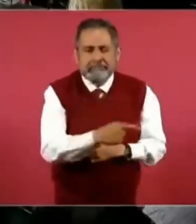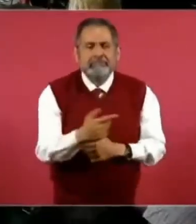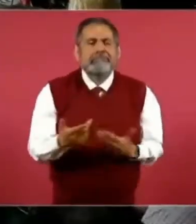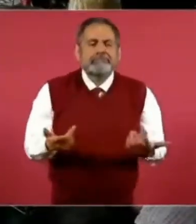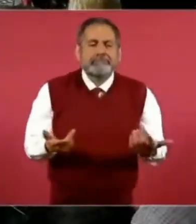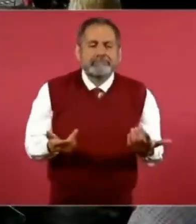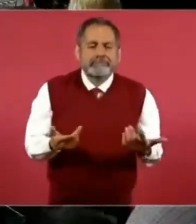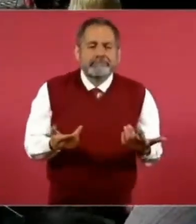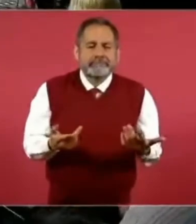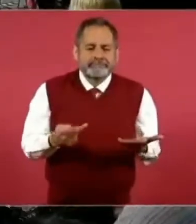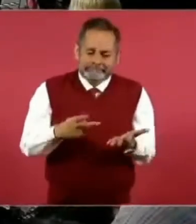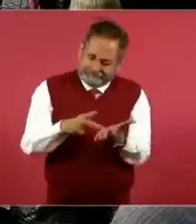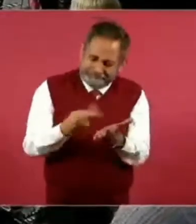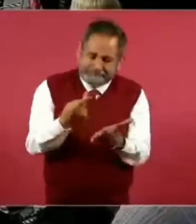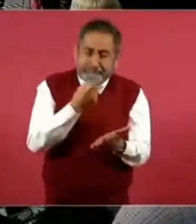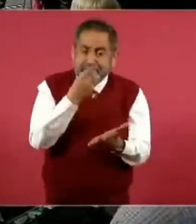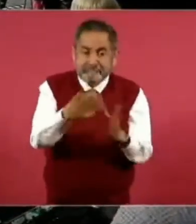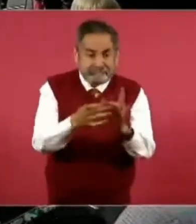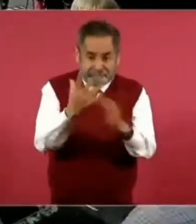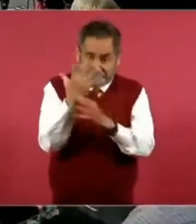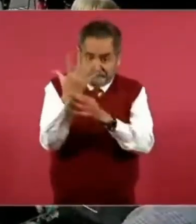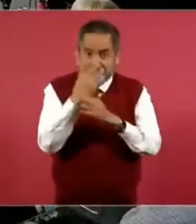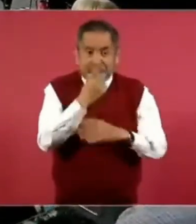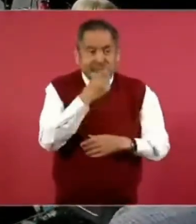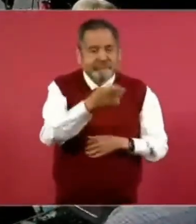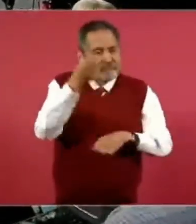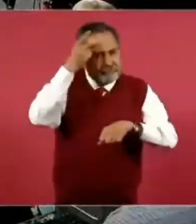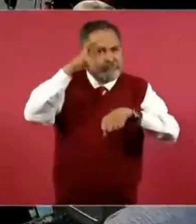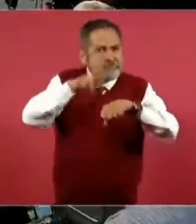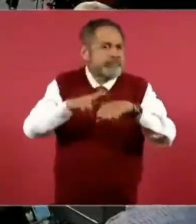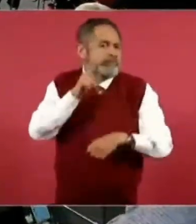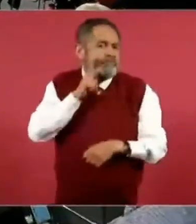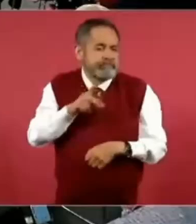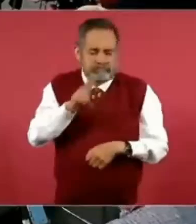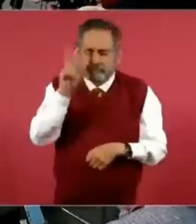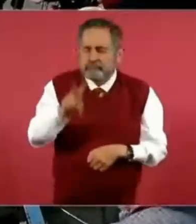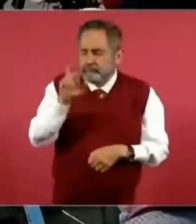Eso lo reconfirmó el director de Pemex.